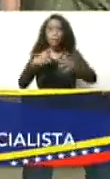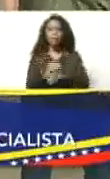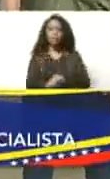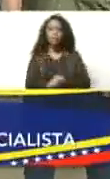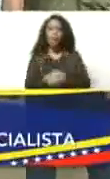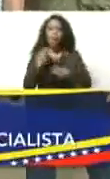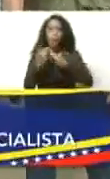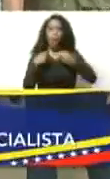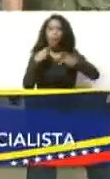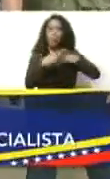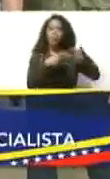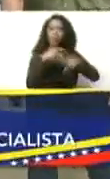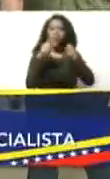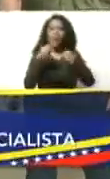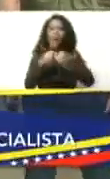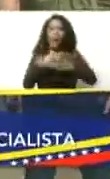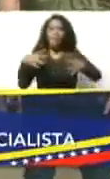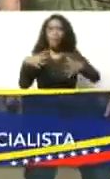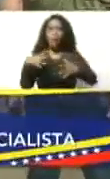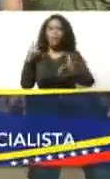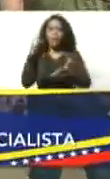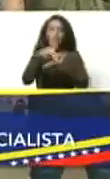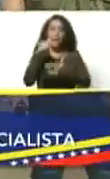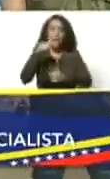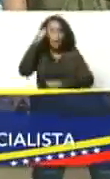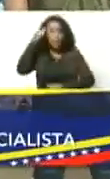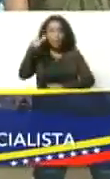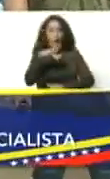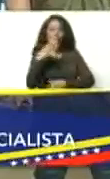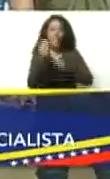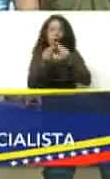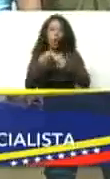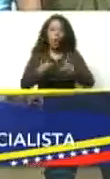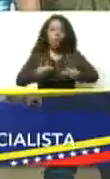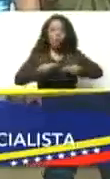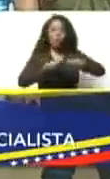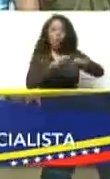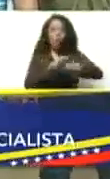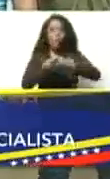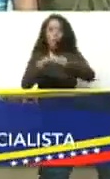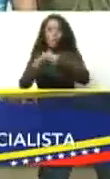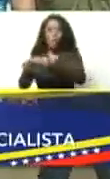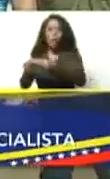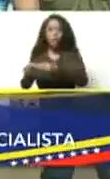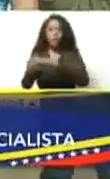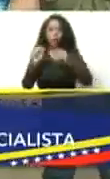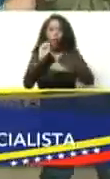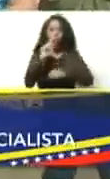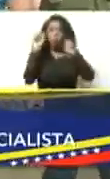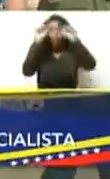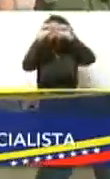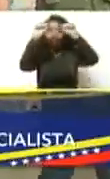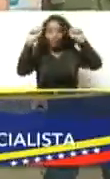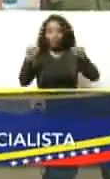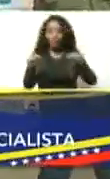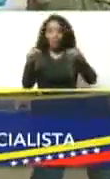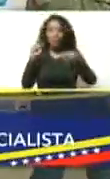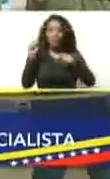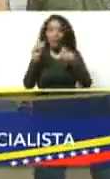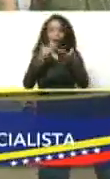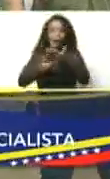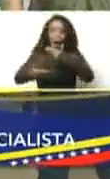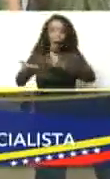la producción del campo está llegando a la ciudad y cómo se distribuye en un sistema de